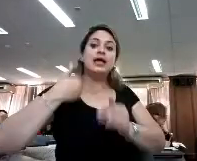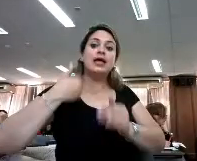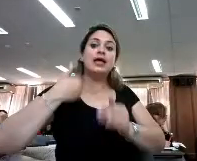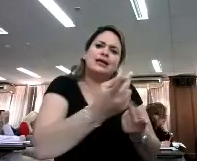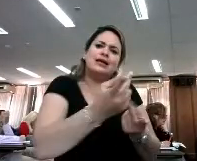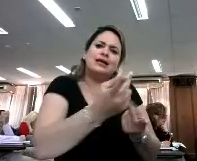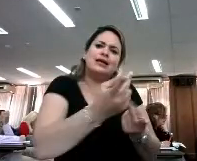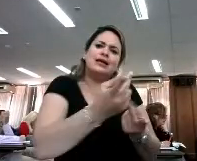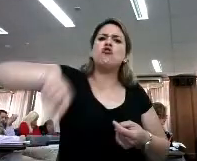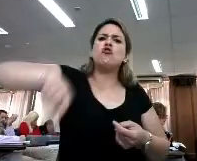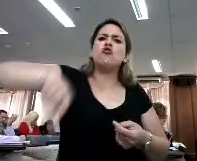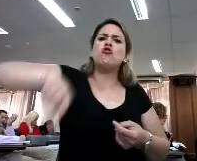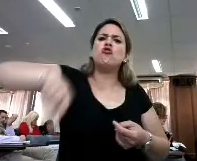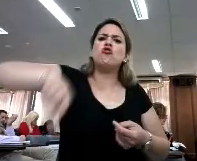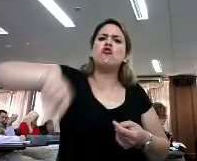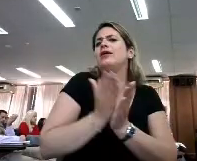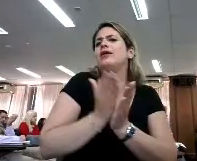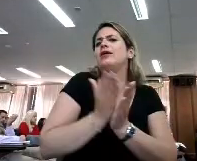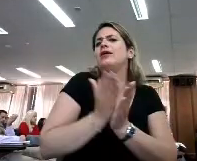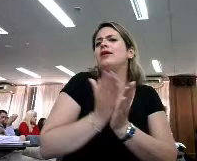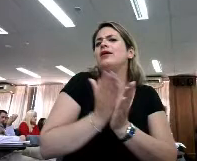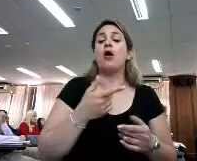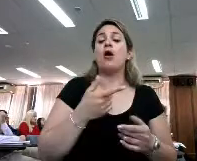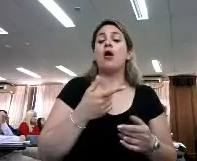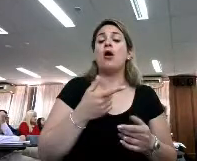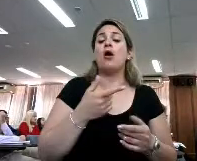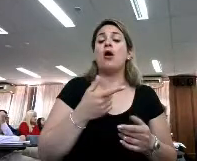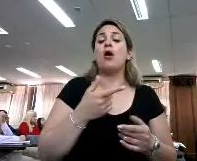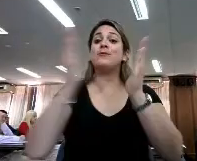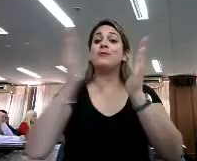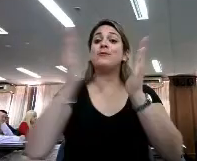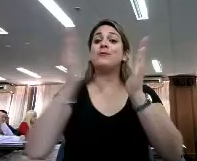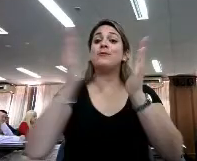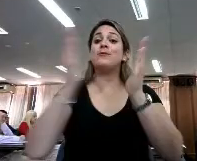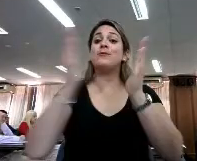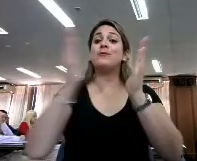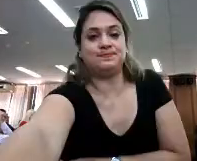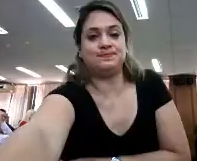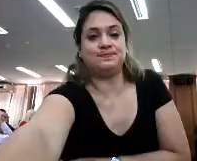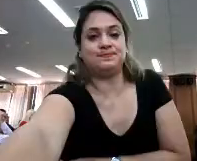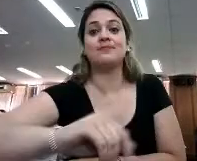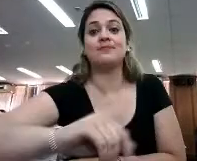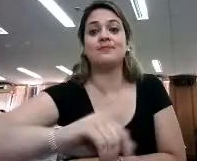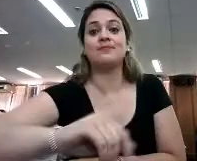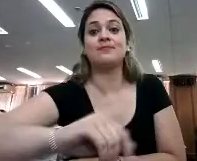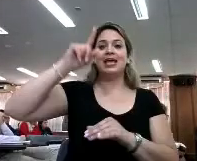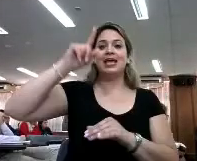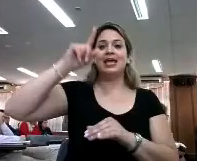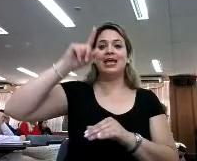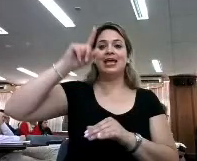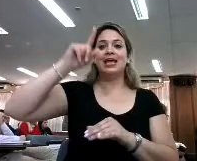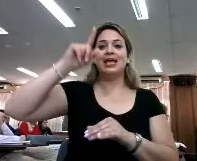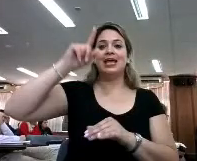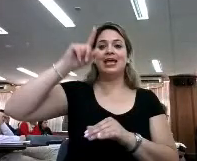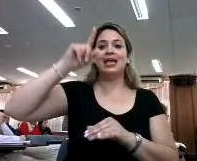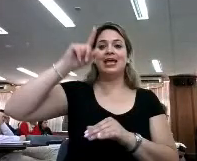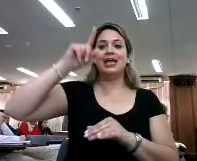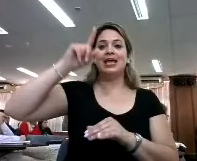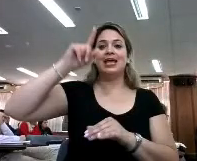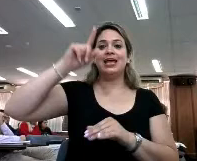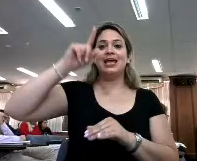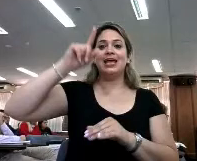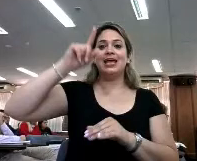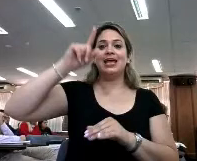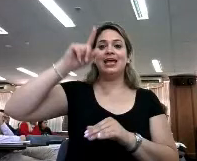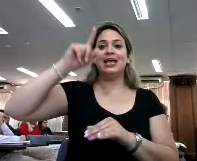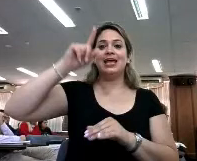las bibliotecas? Pues resulta que el sistema de derechos de autor a nivel internacional fue pensado como una balanza, como un sistema de pesos y